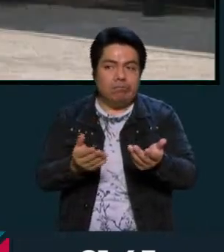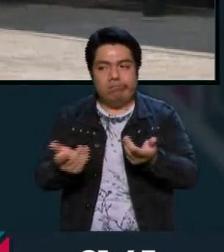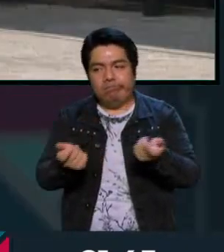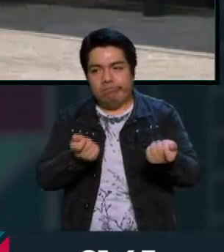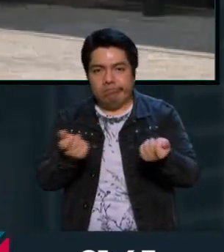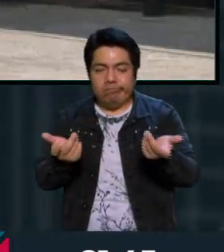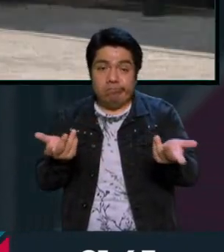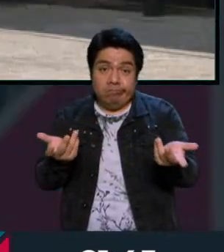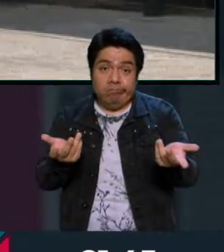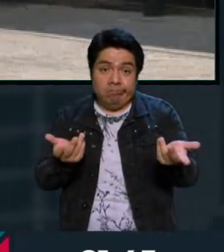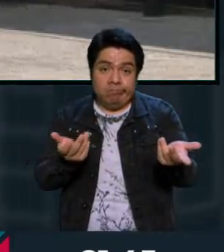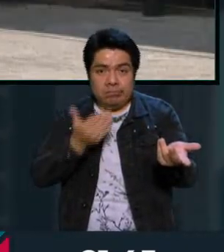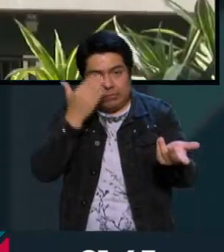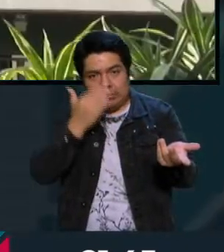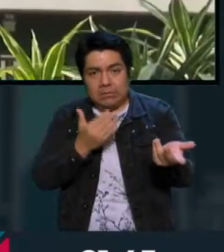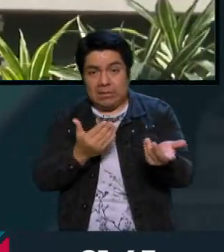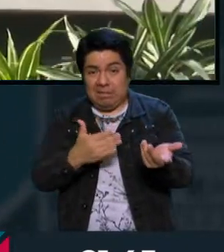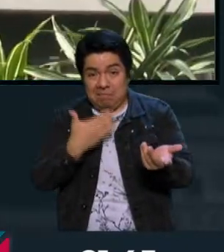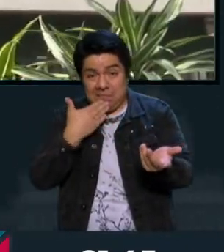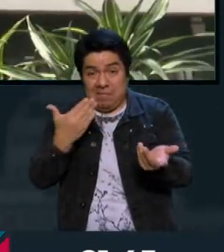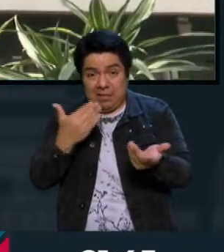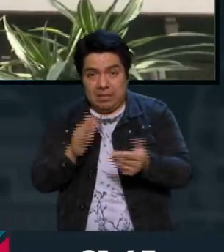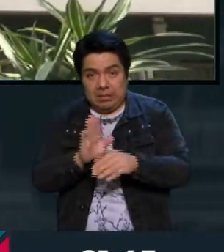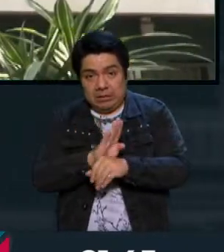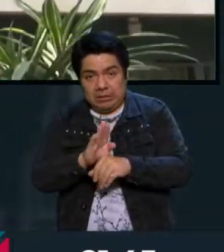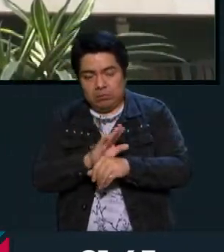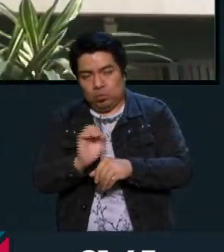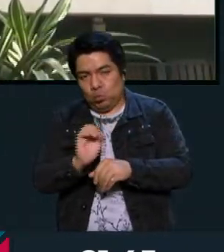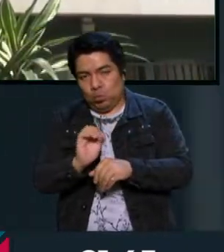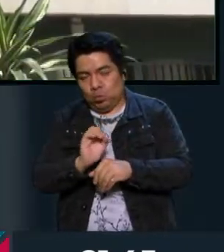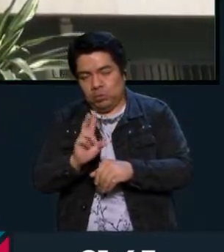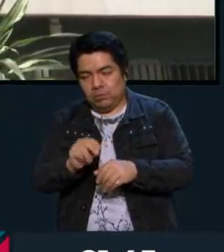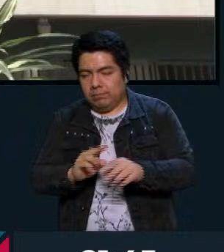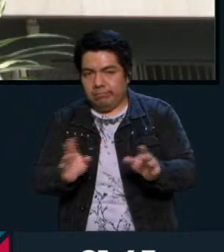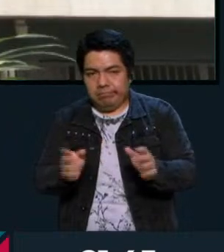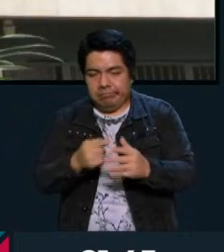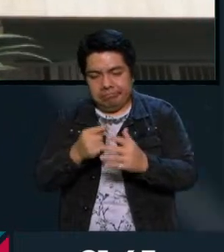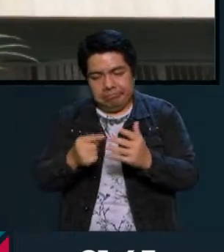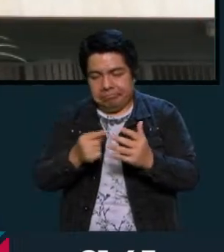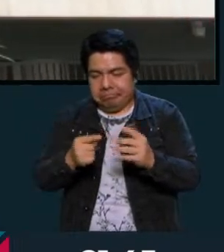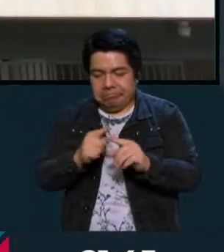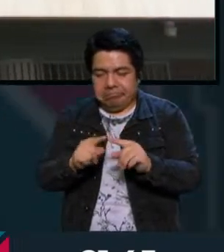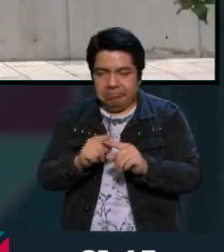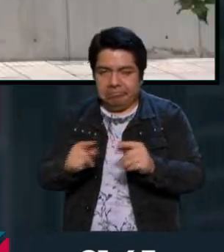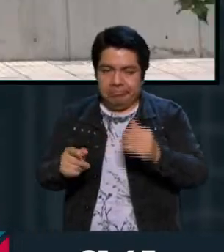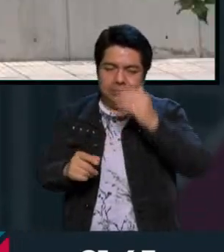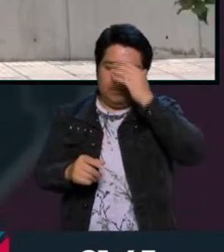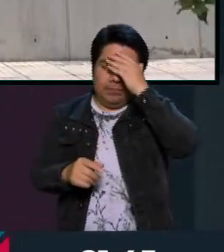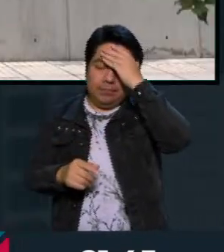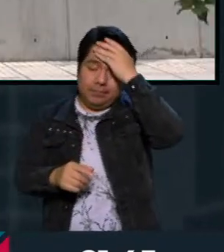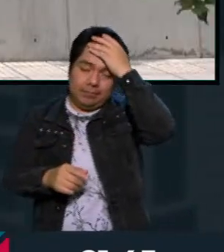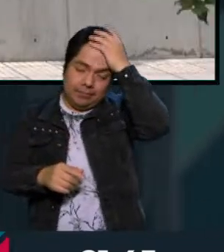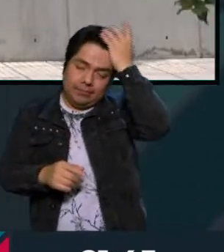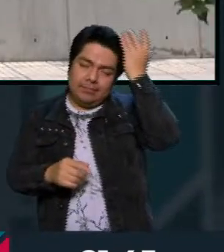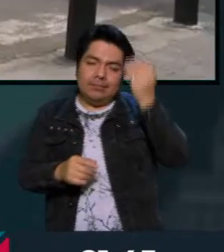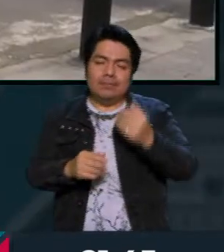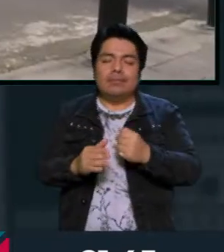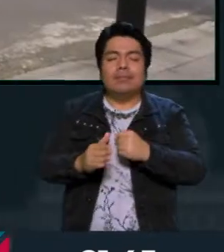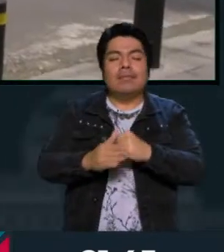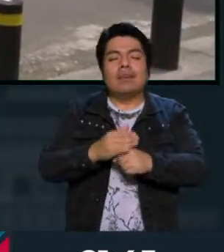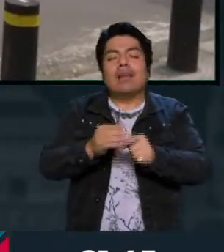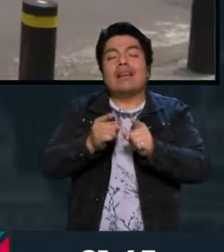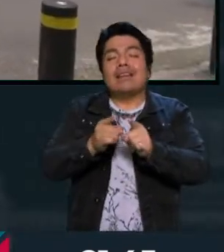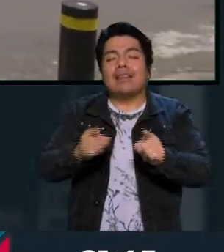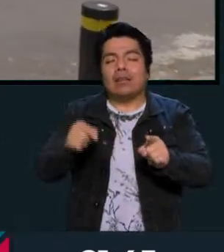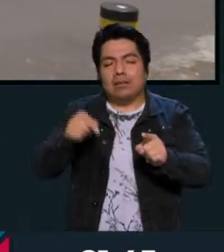que tampoco es benéfico en ninguna de sus variantes o implicaciones para el desarrollo urbano